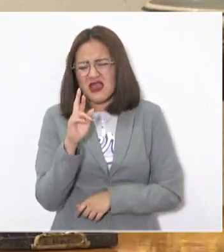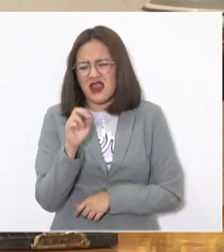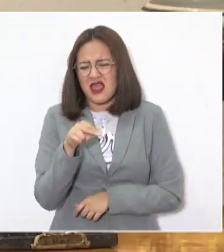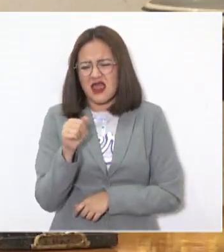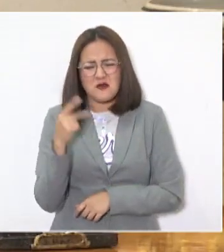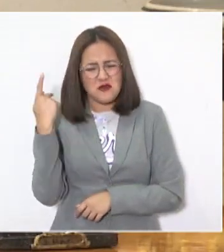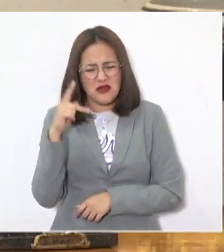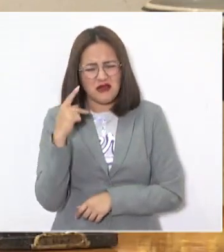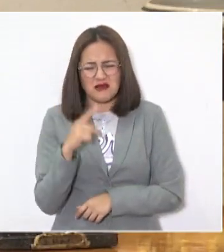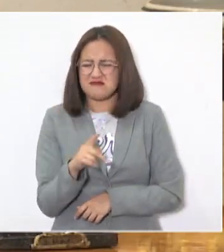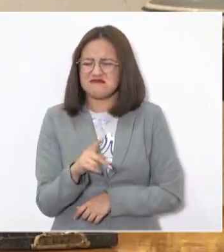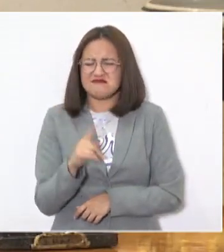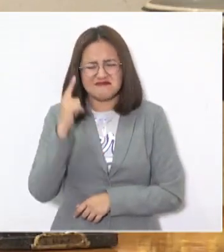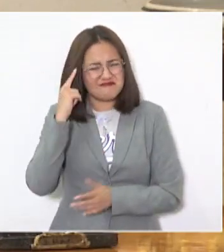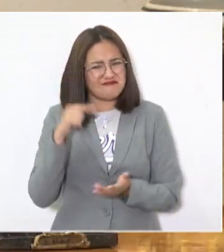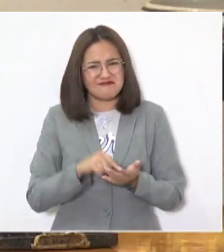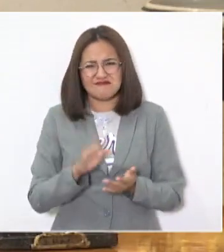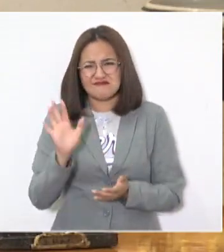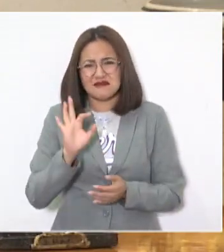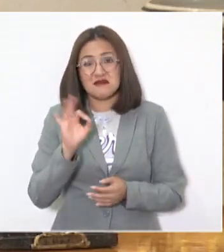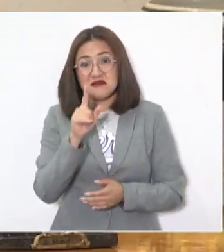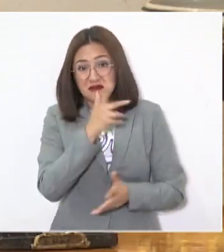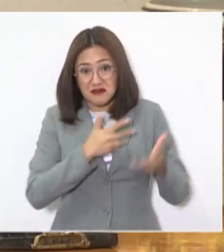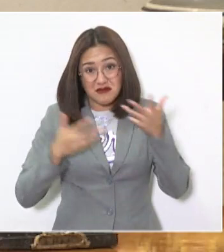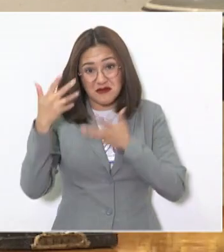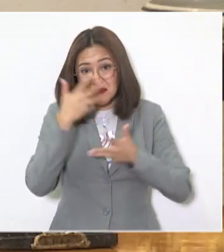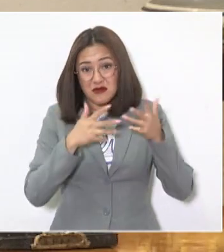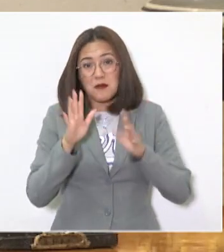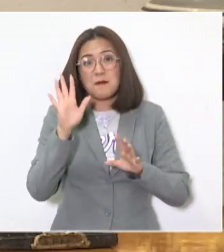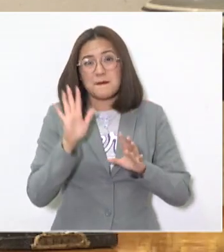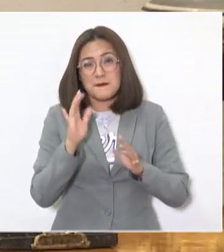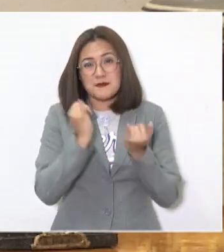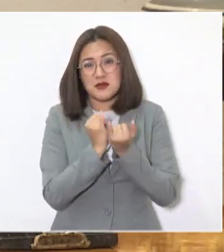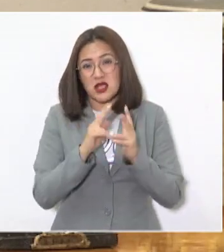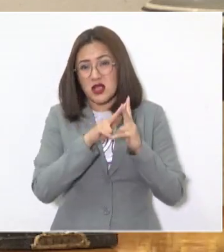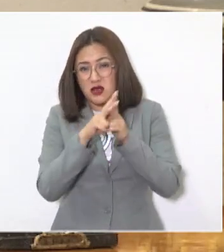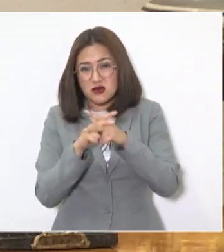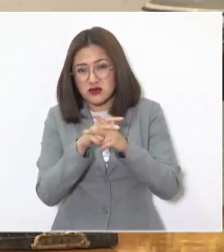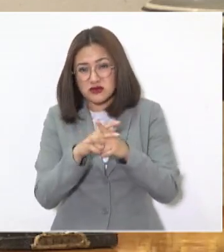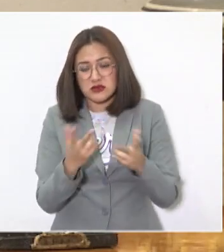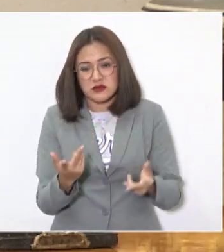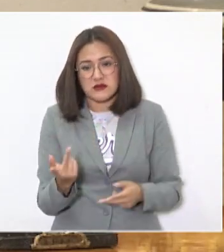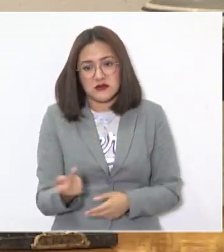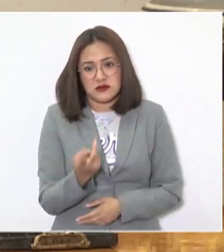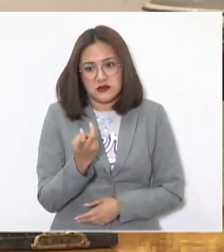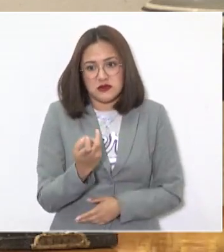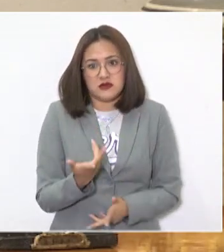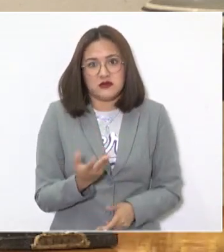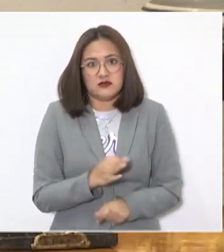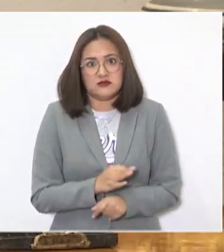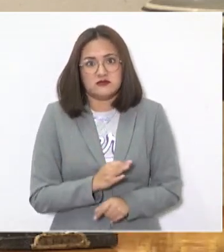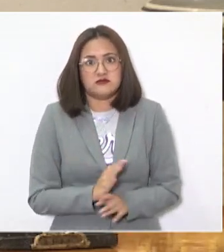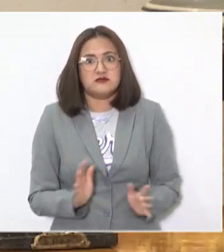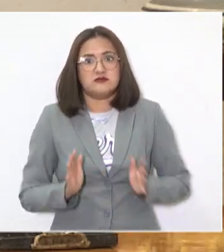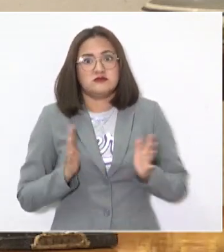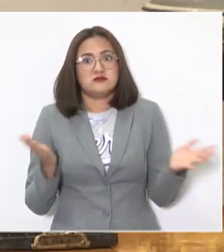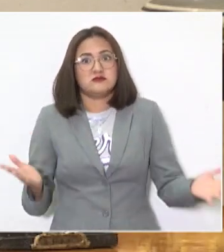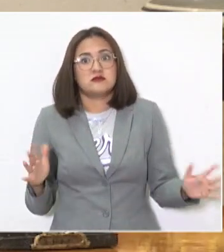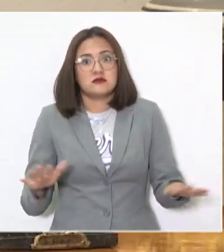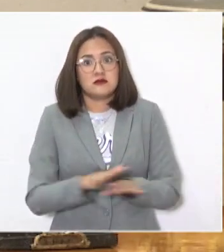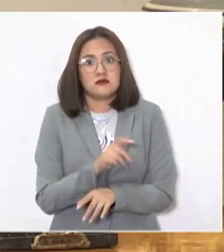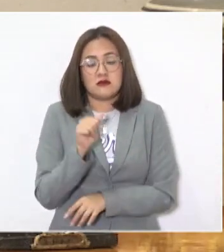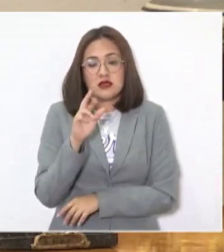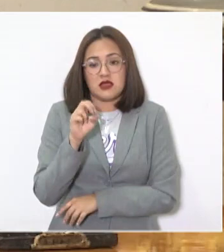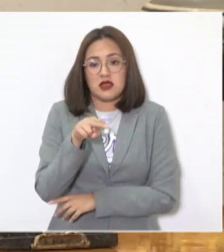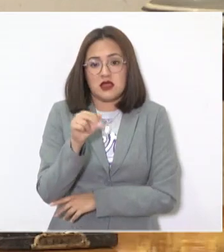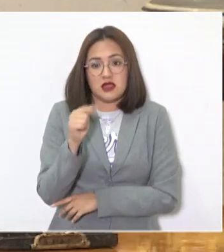Puebla. ¿Provoca confusión? Ya ves lo que me estás preguntando. Que si va a sustituir a la